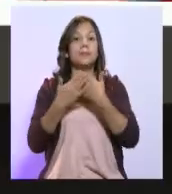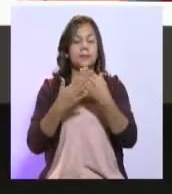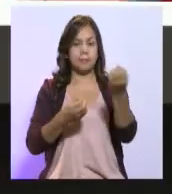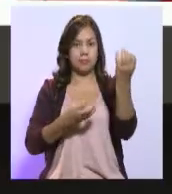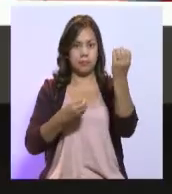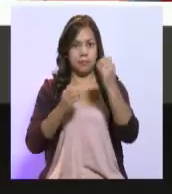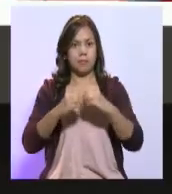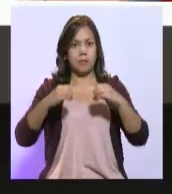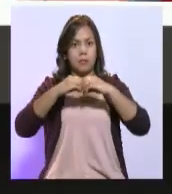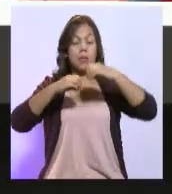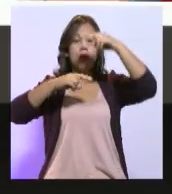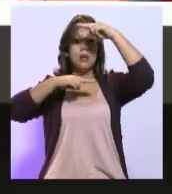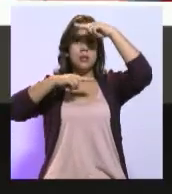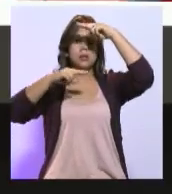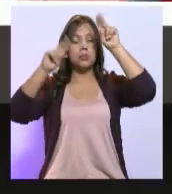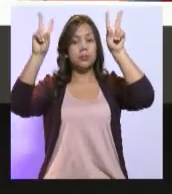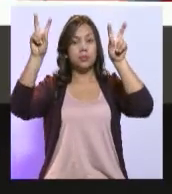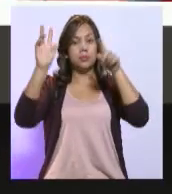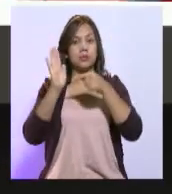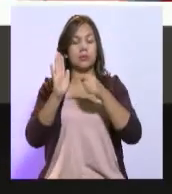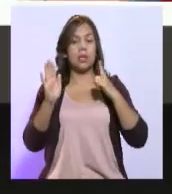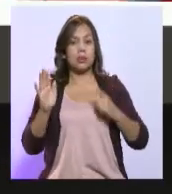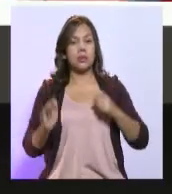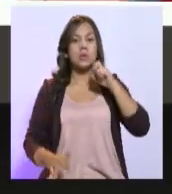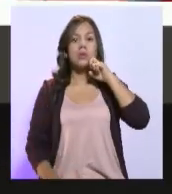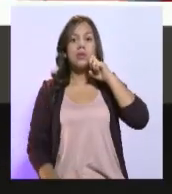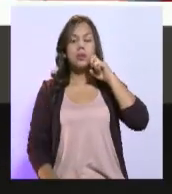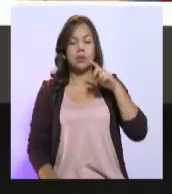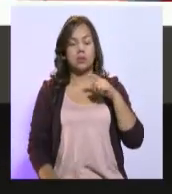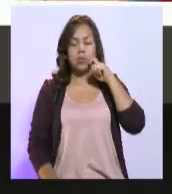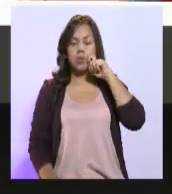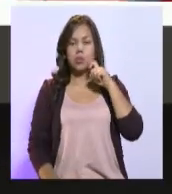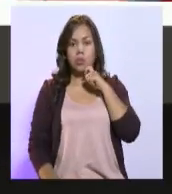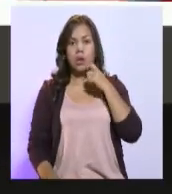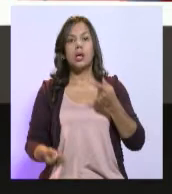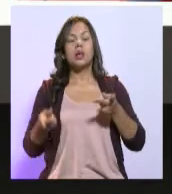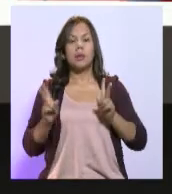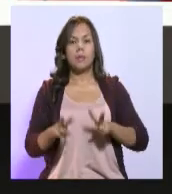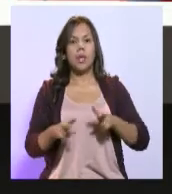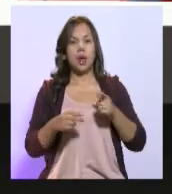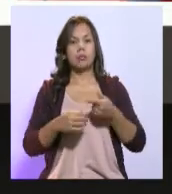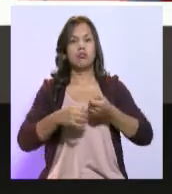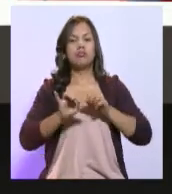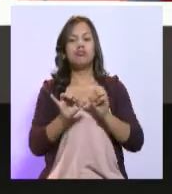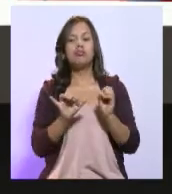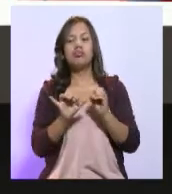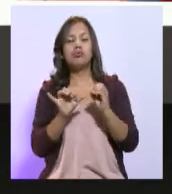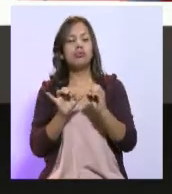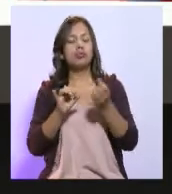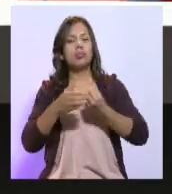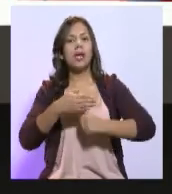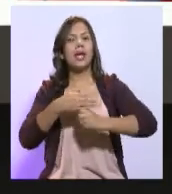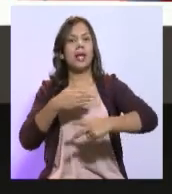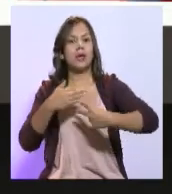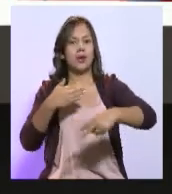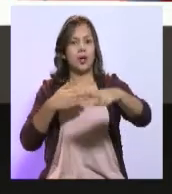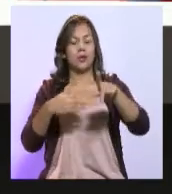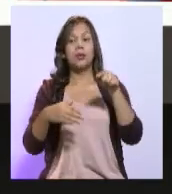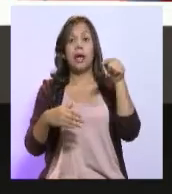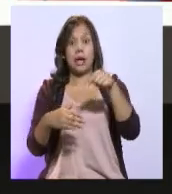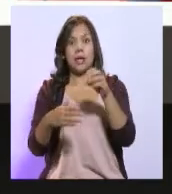más noticias legislativas, la salud sexual y reproductiva fue tema de análisis en el marco del tratamiento del proyecto de Código Orgánico de la